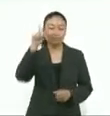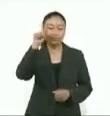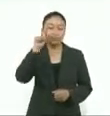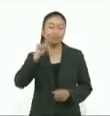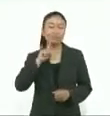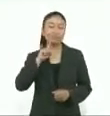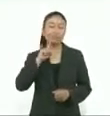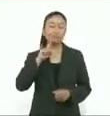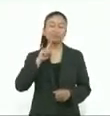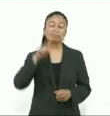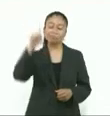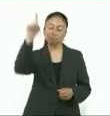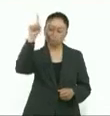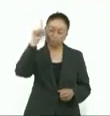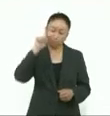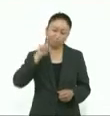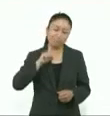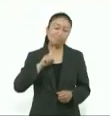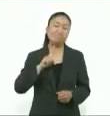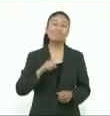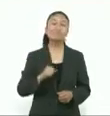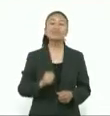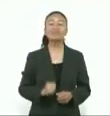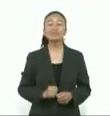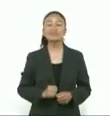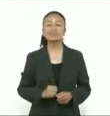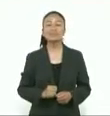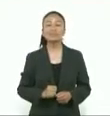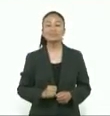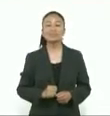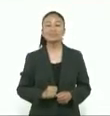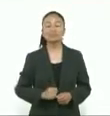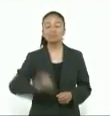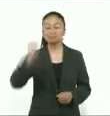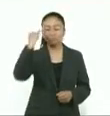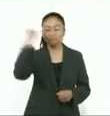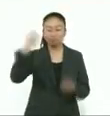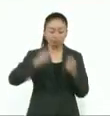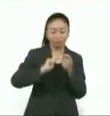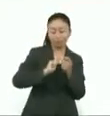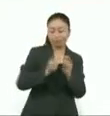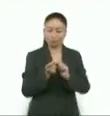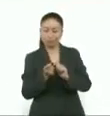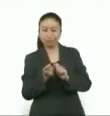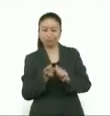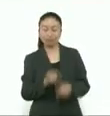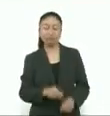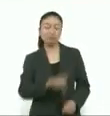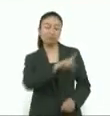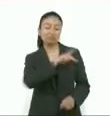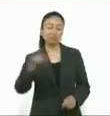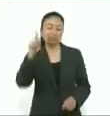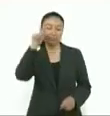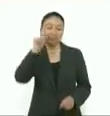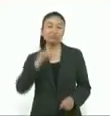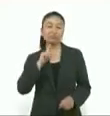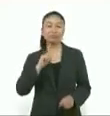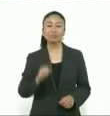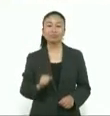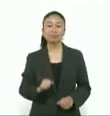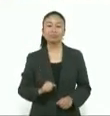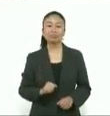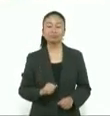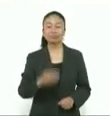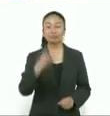todas mujeres que han roto paradigmas, todas que son la base de